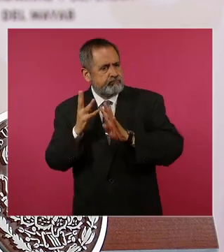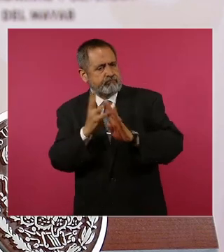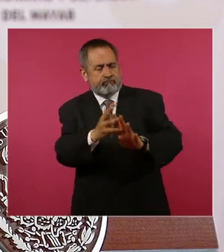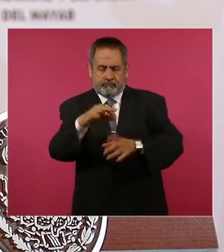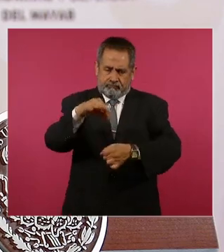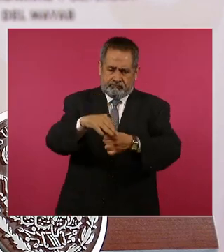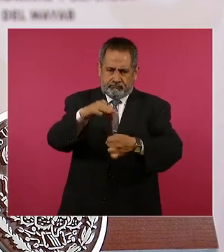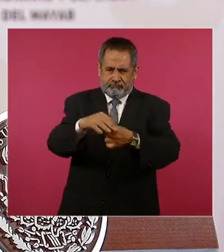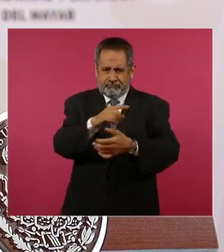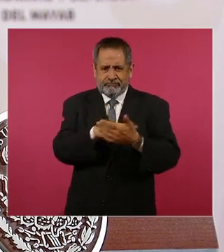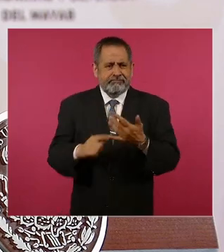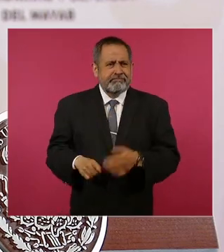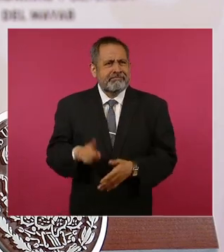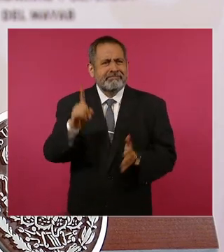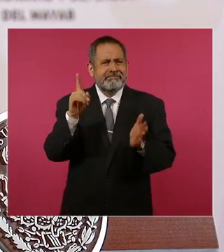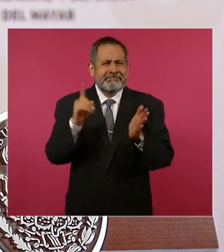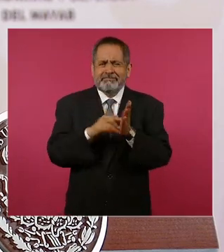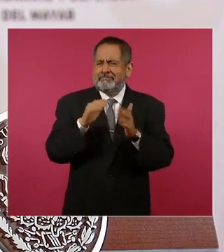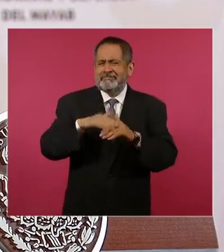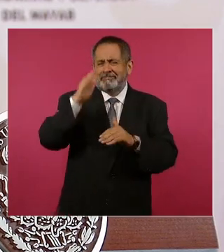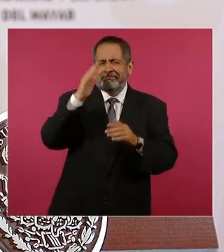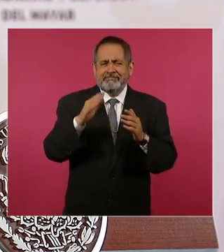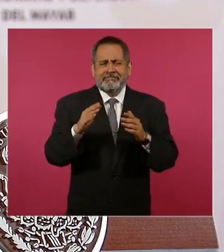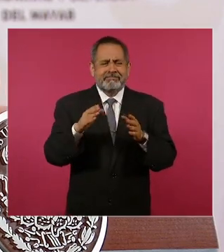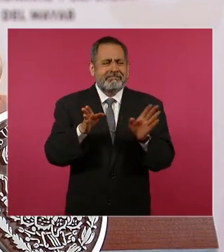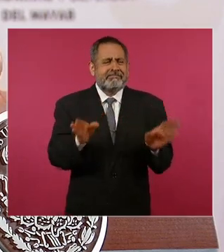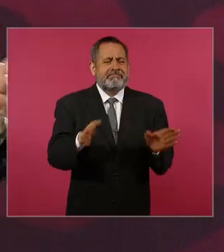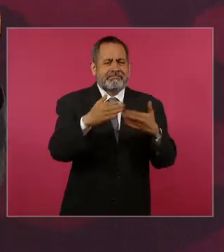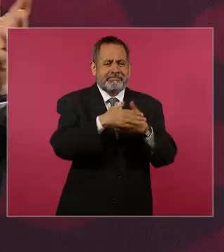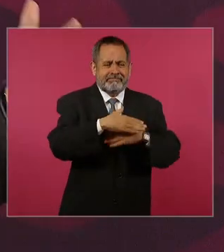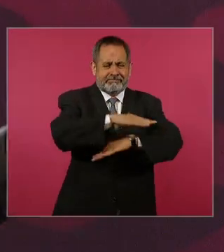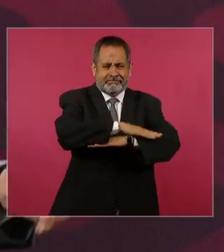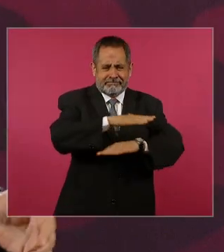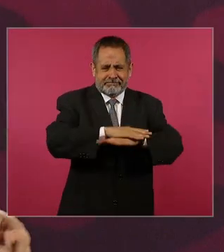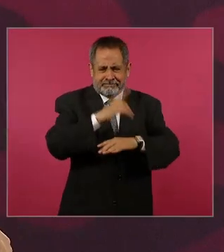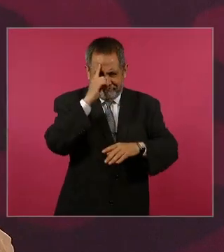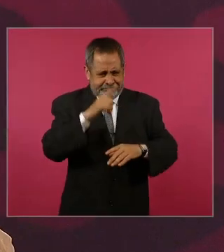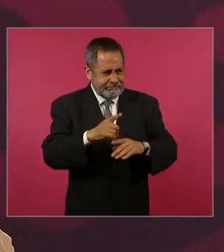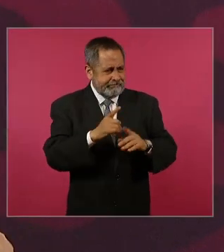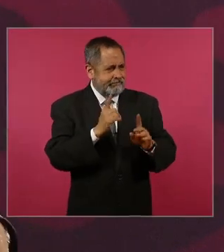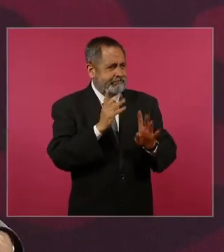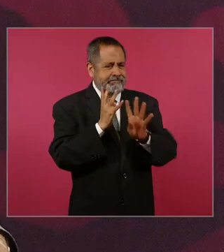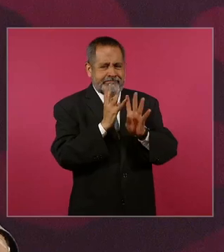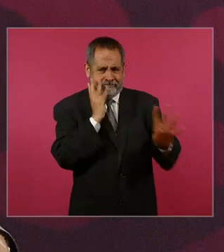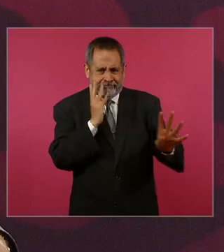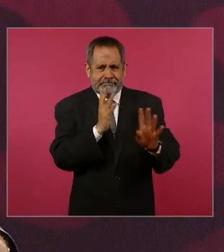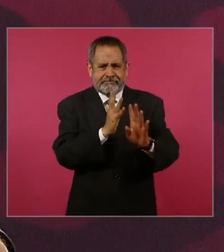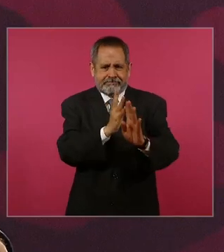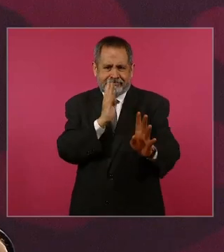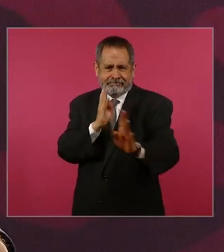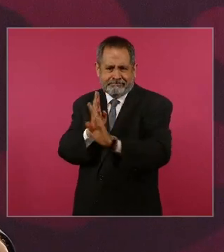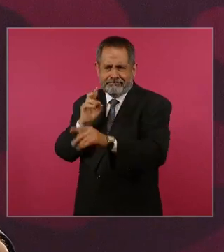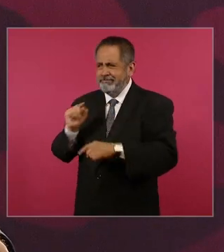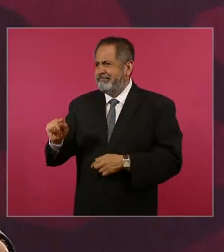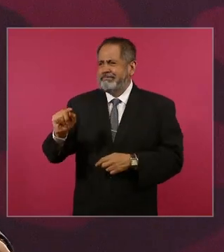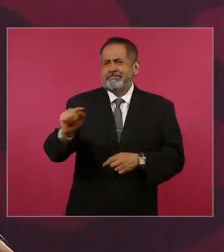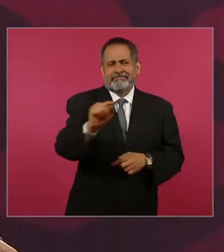Se instalaron miles de casillas y fue organizado por la